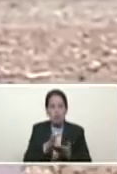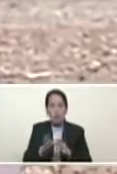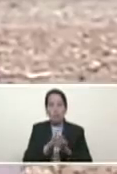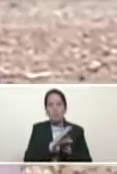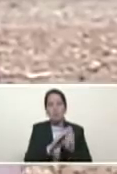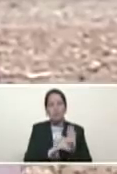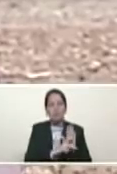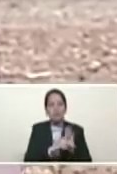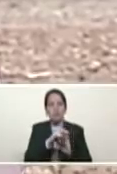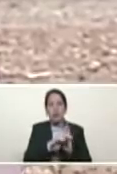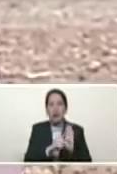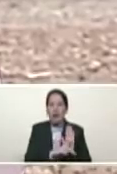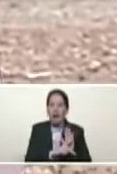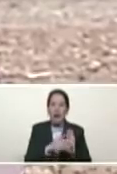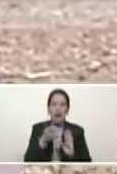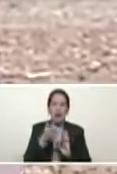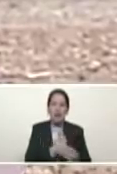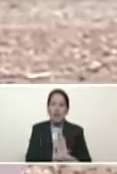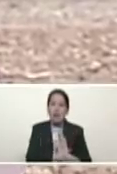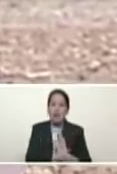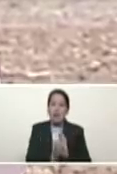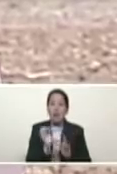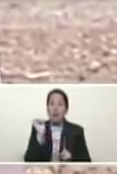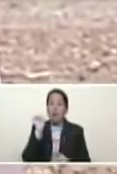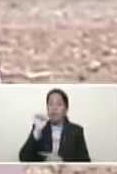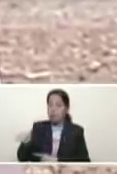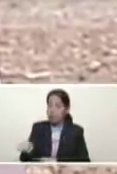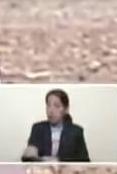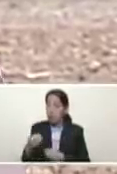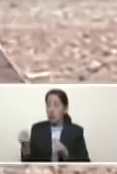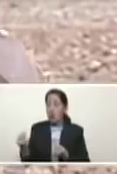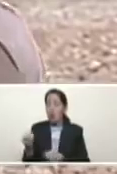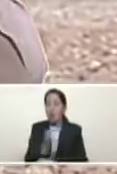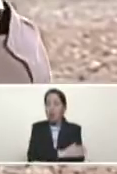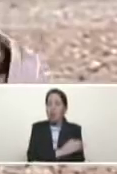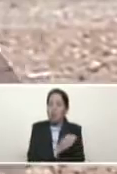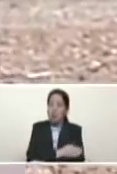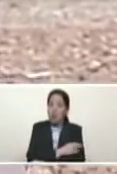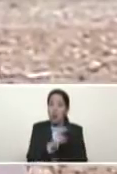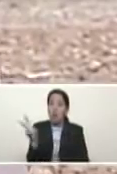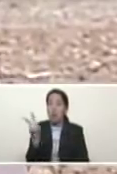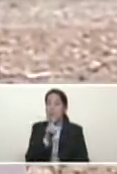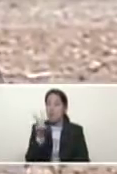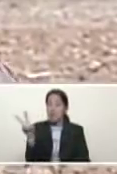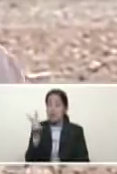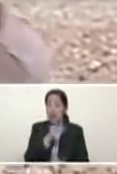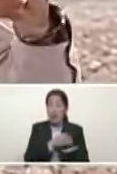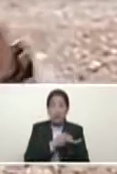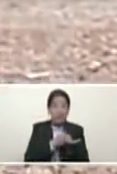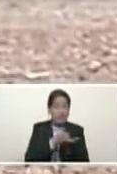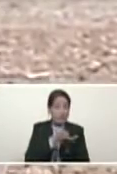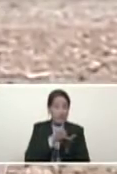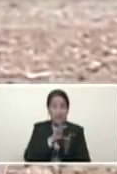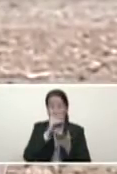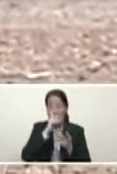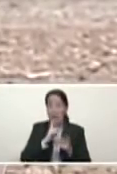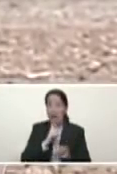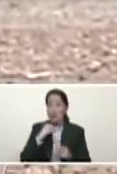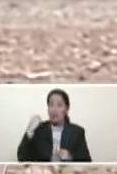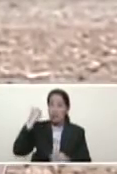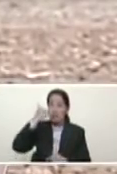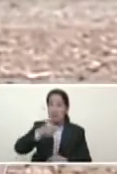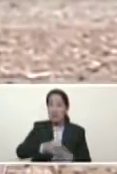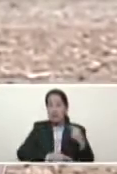vencer sobre las circunstancias que está viviendo Venezuela, y Venezuela va a transcurrir el resto del año 2019 y el resto del siglo